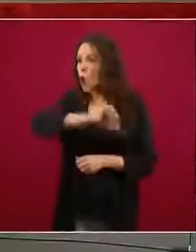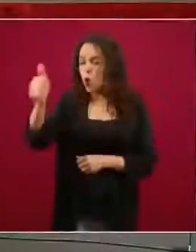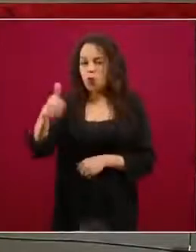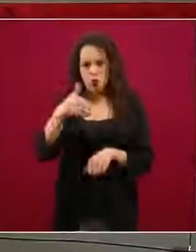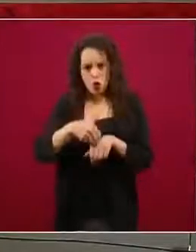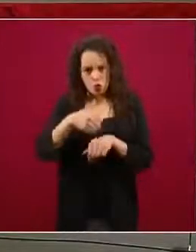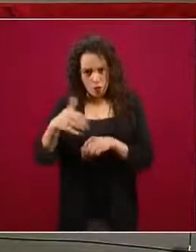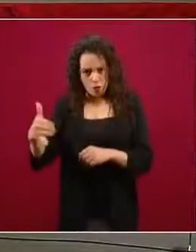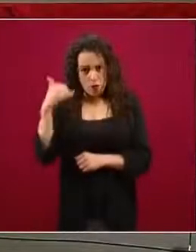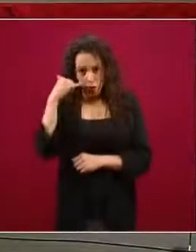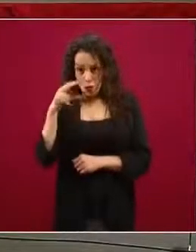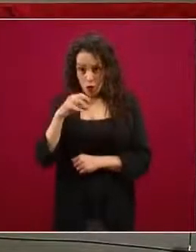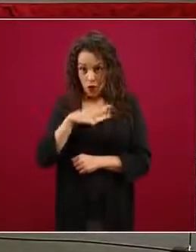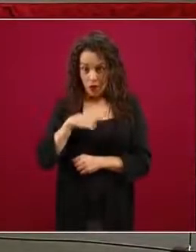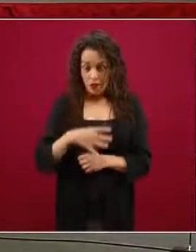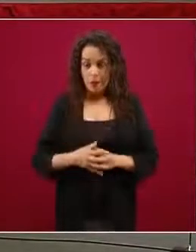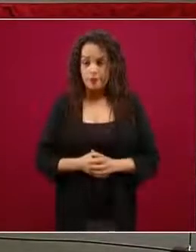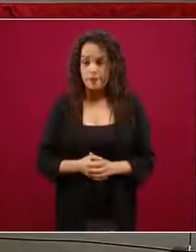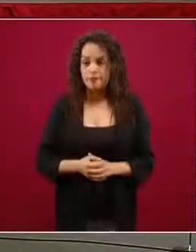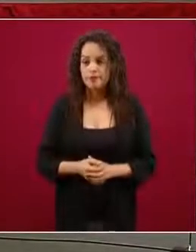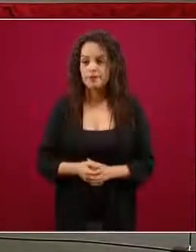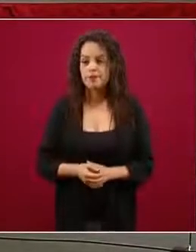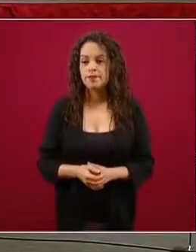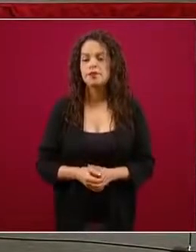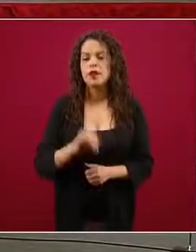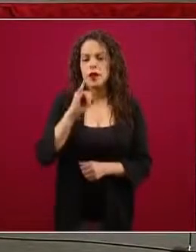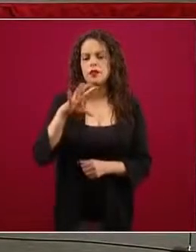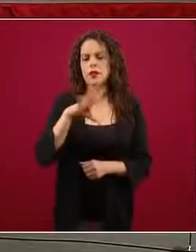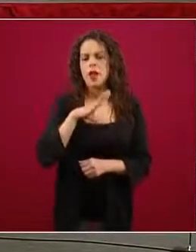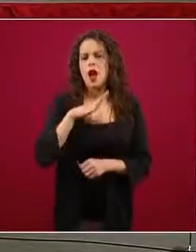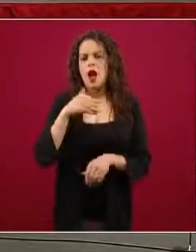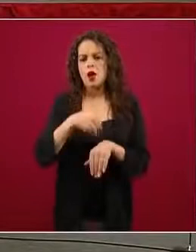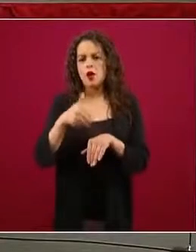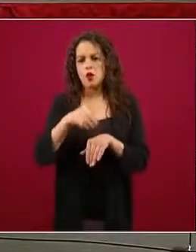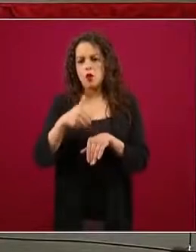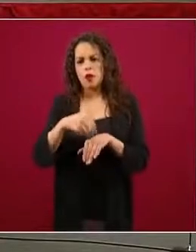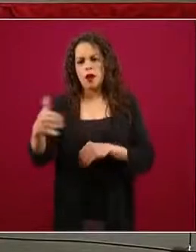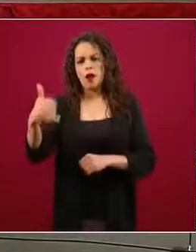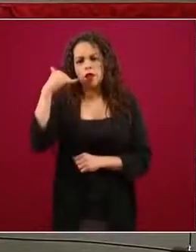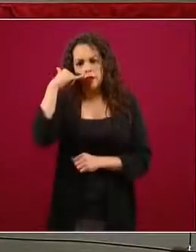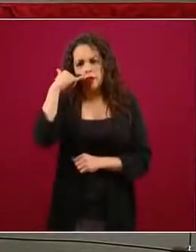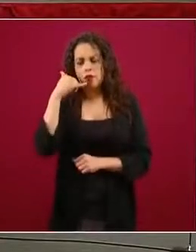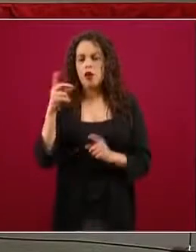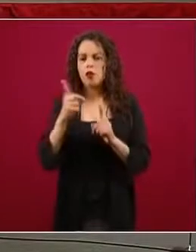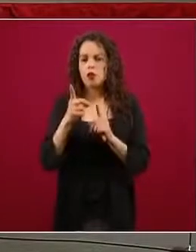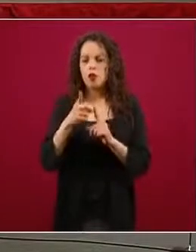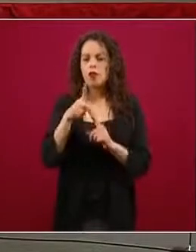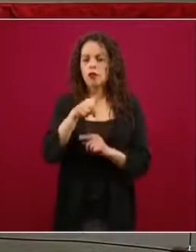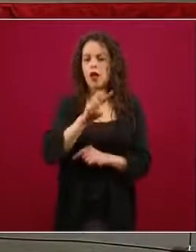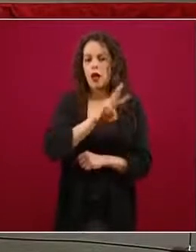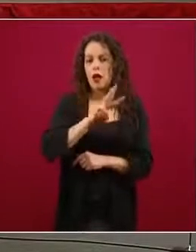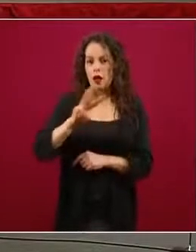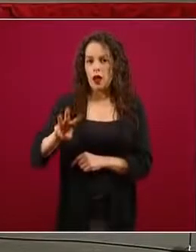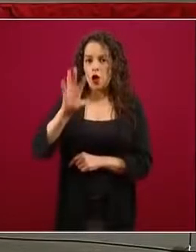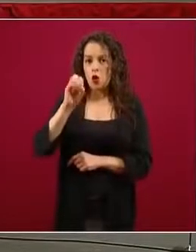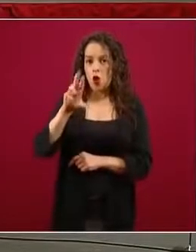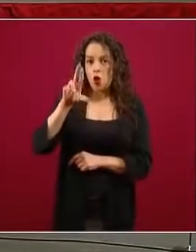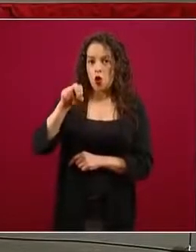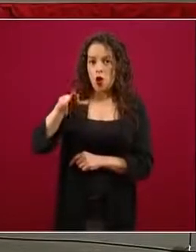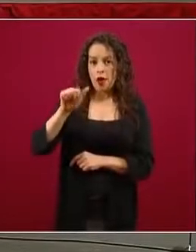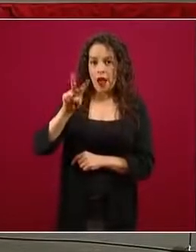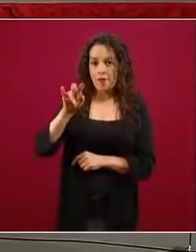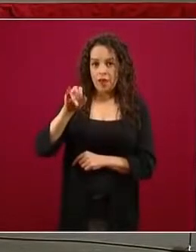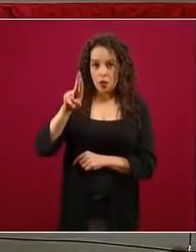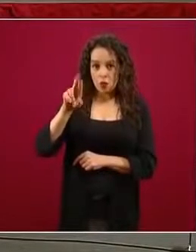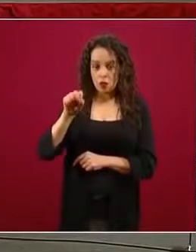directorio completo en la página de coronavirus, en el apartado de salud mental, de todas las